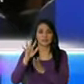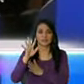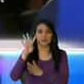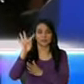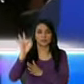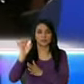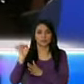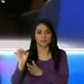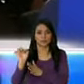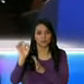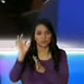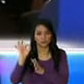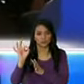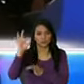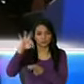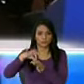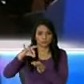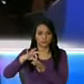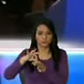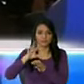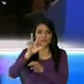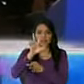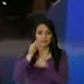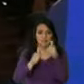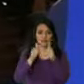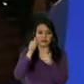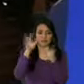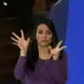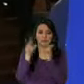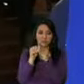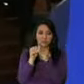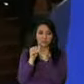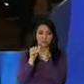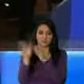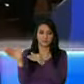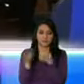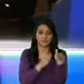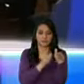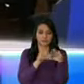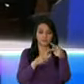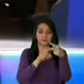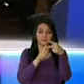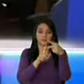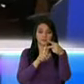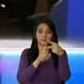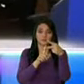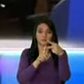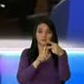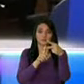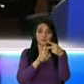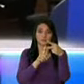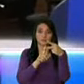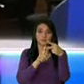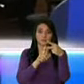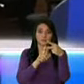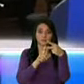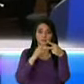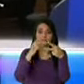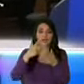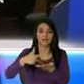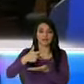61.549 votos. Es decir, esto es la suma de los tres candidatos. En segundo lugar, tenemos el Movimiento Social Conservador del Carchi